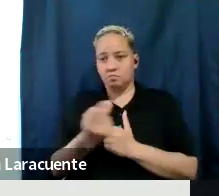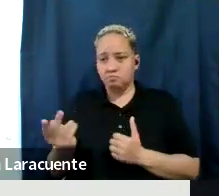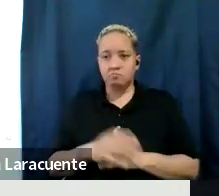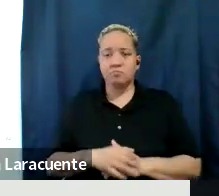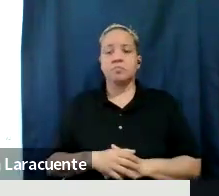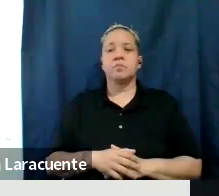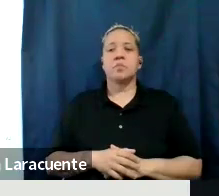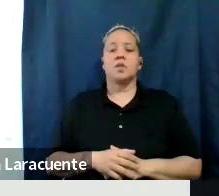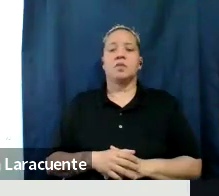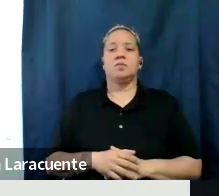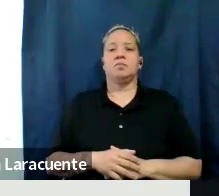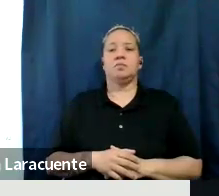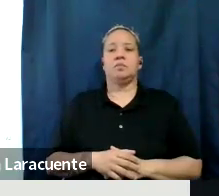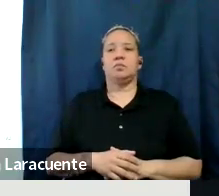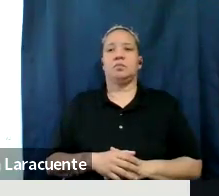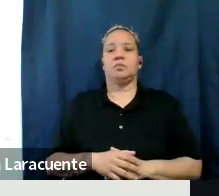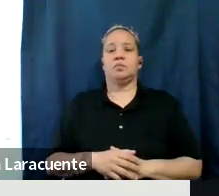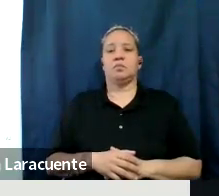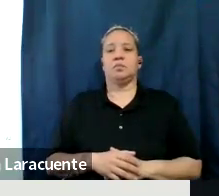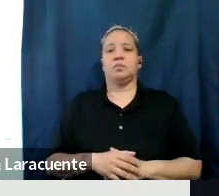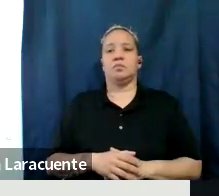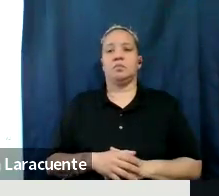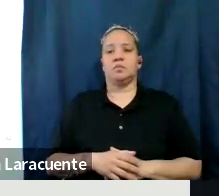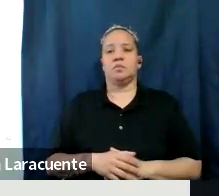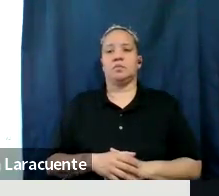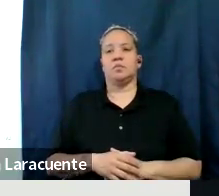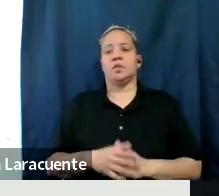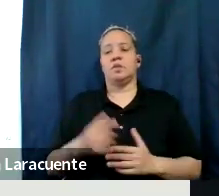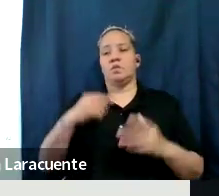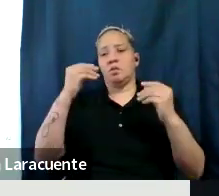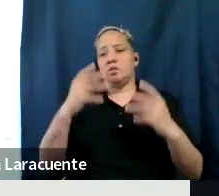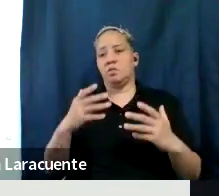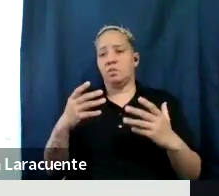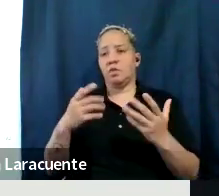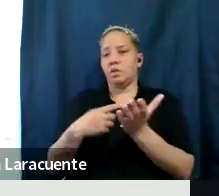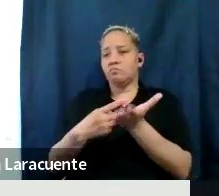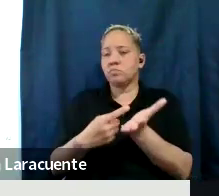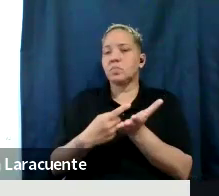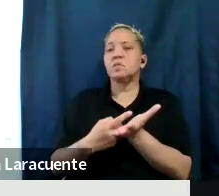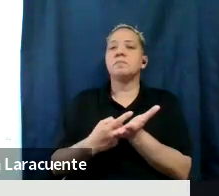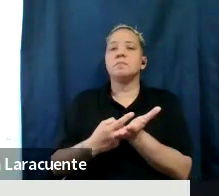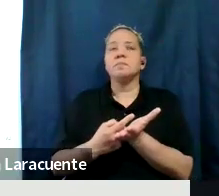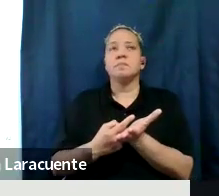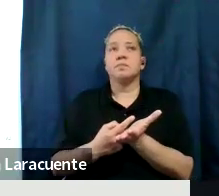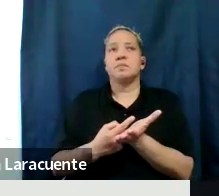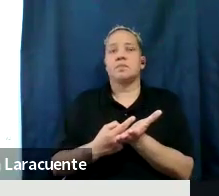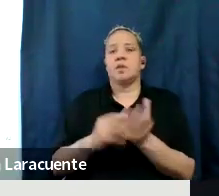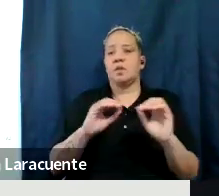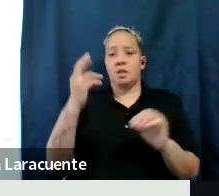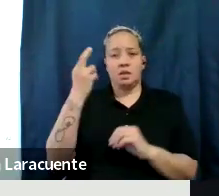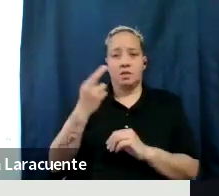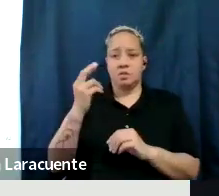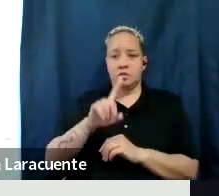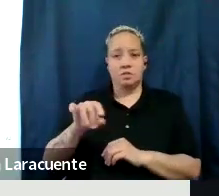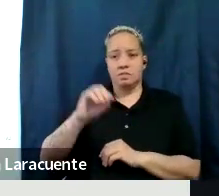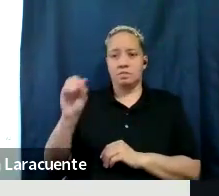una discusión, yo que soy profesor de argumentación, de retórica, normalmente en una discusión nadie tiene la razón al